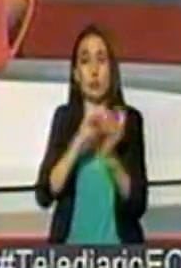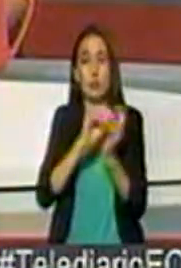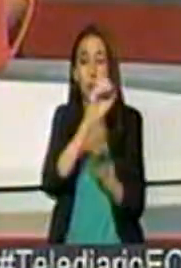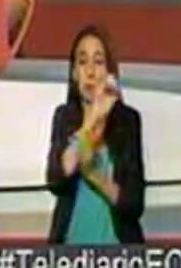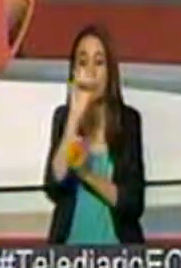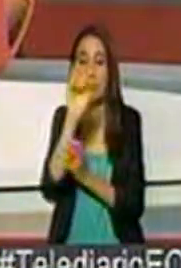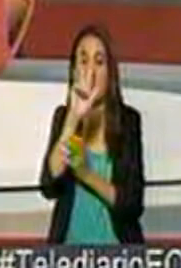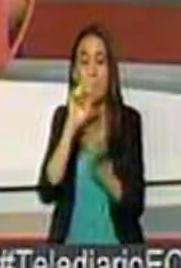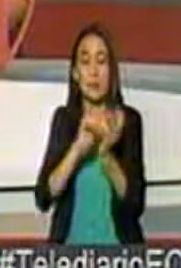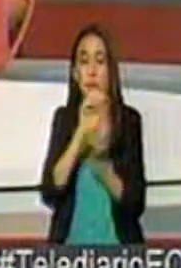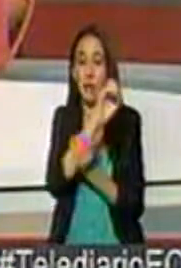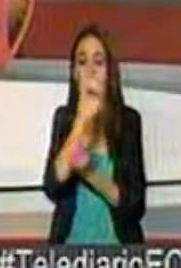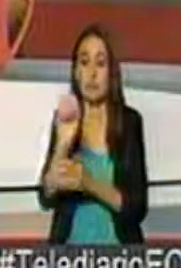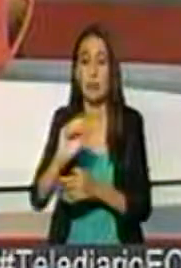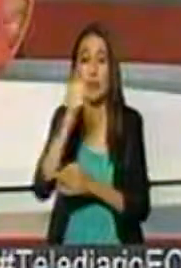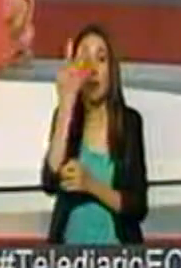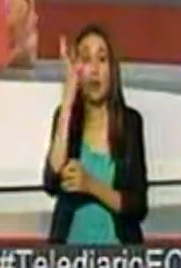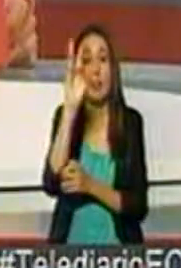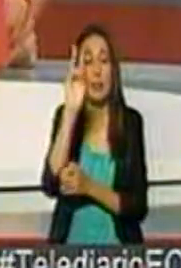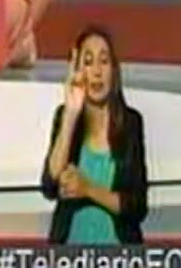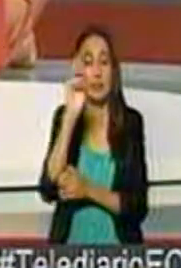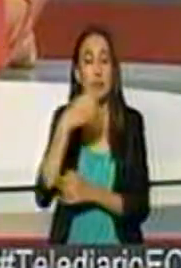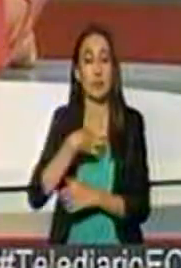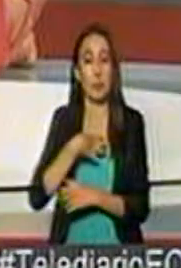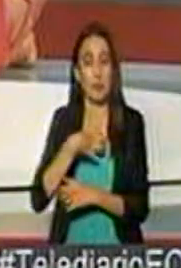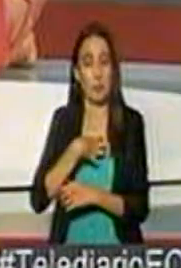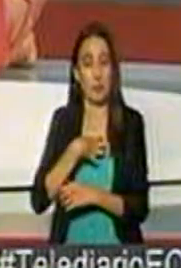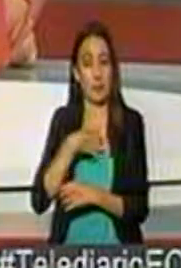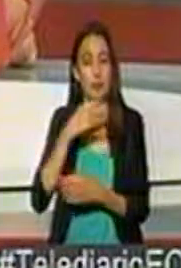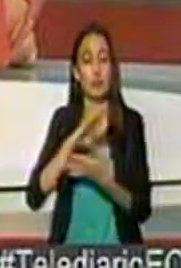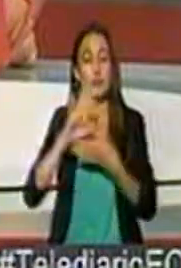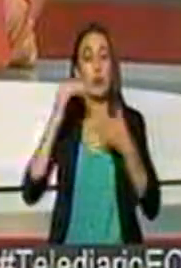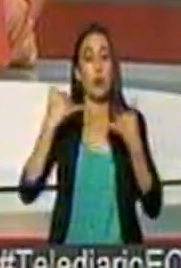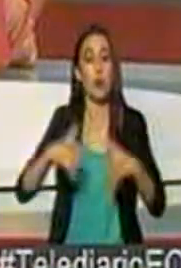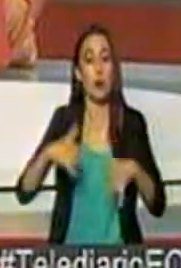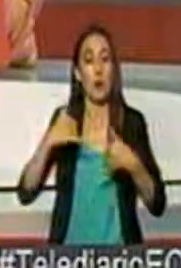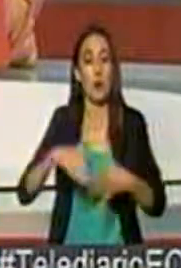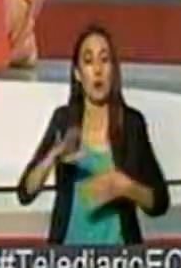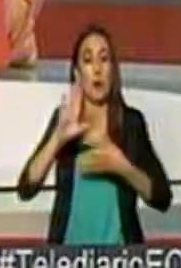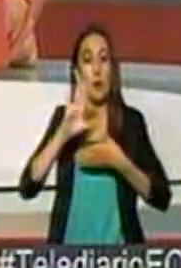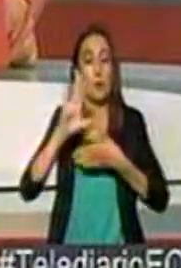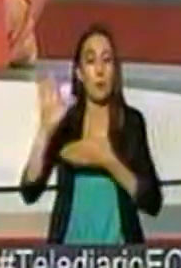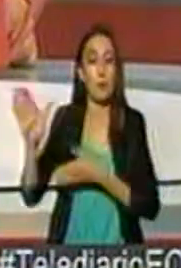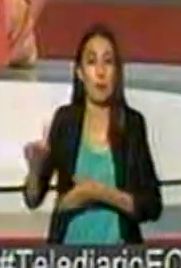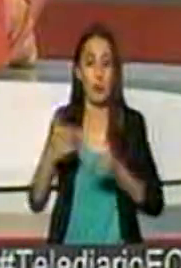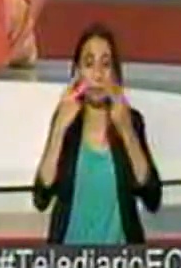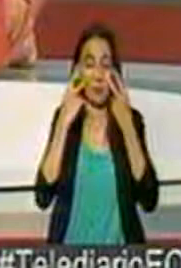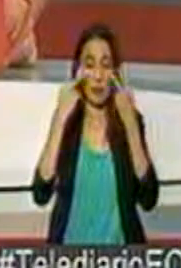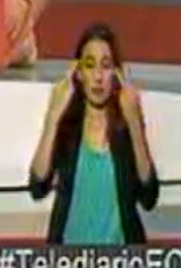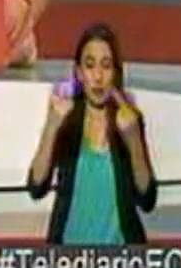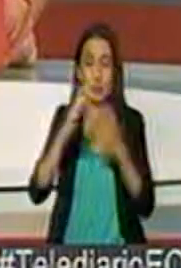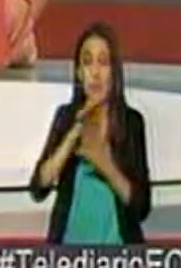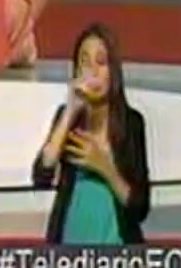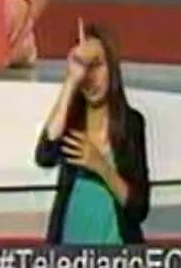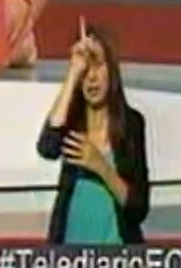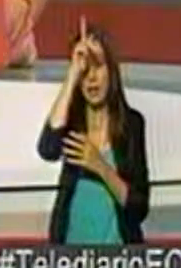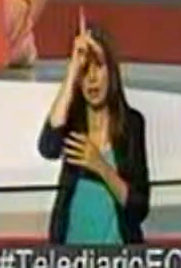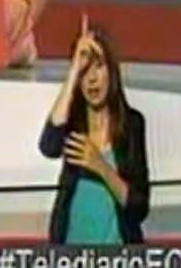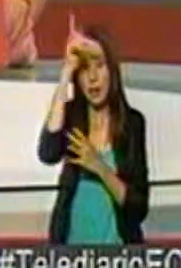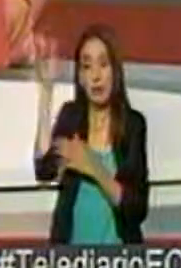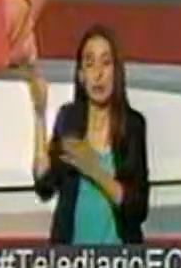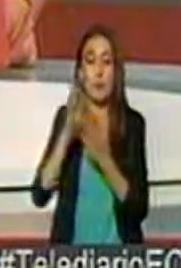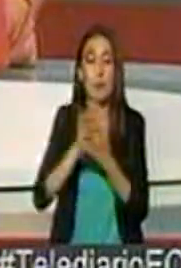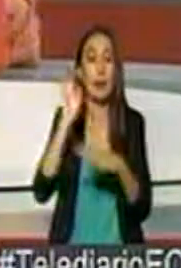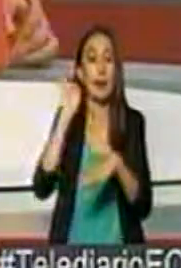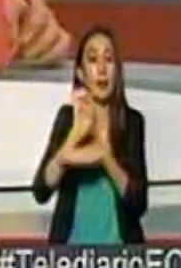a los 16 medallistas de oro, plata y bronce de la sexta edición de los Juegos para Panamericanos en Lima. Ecuador tuvo una destacada